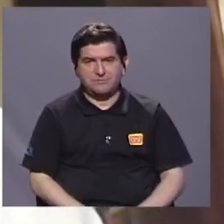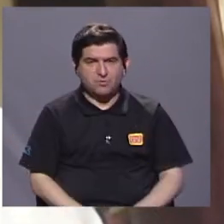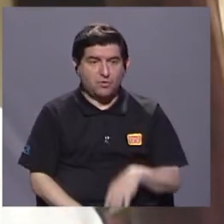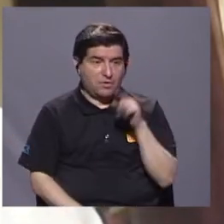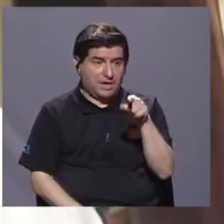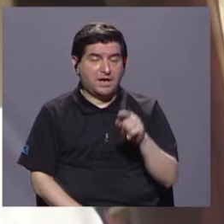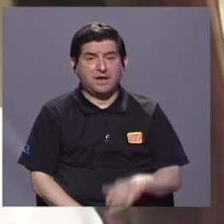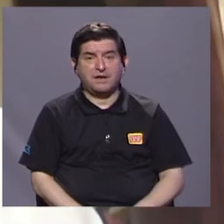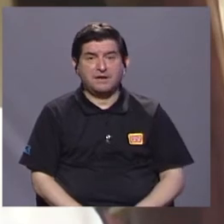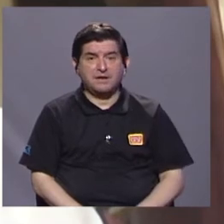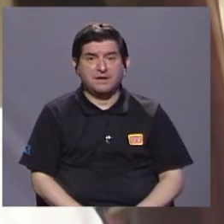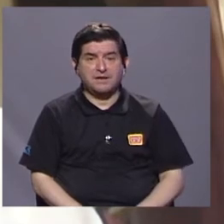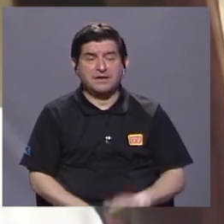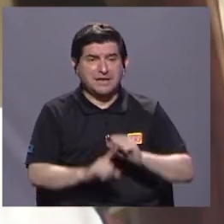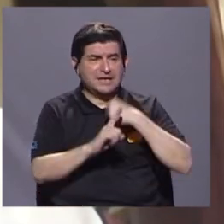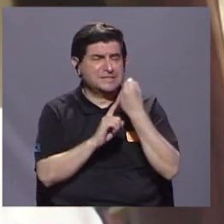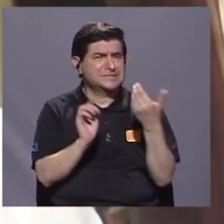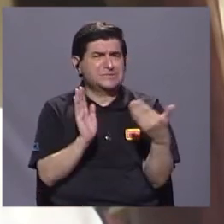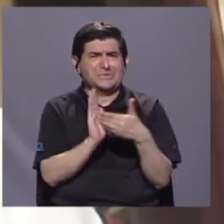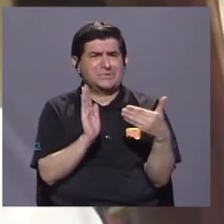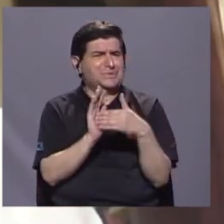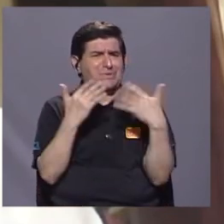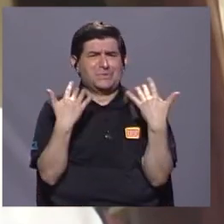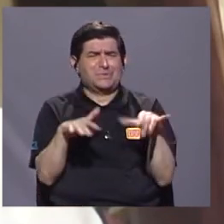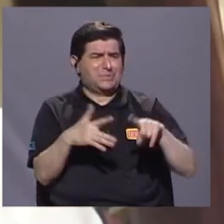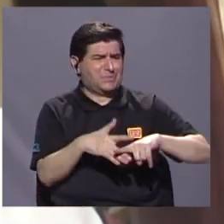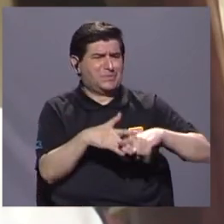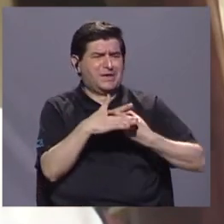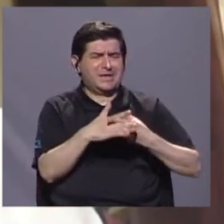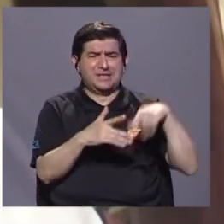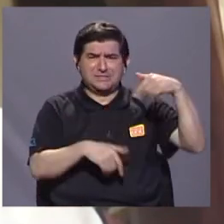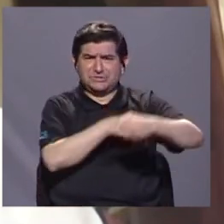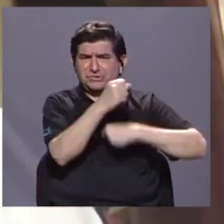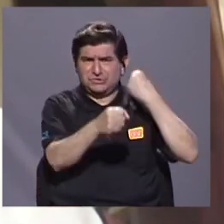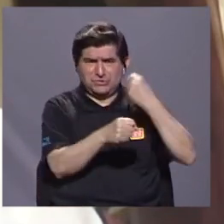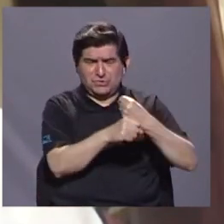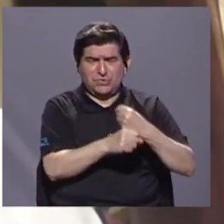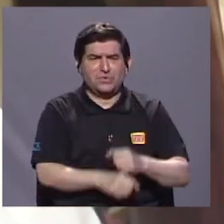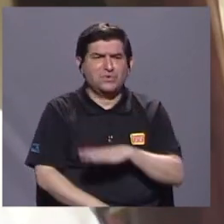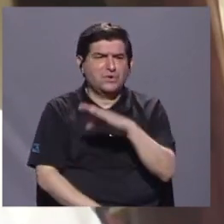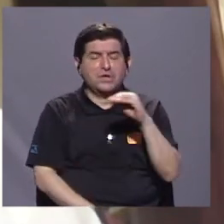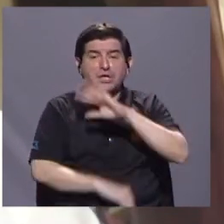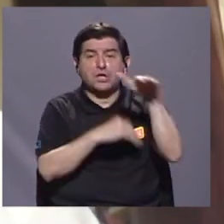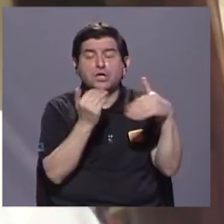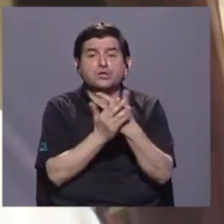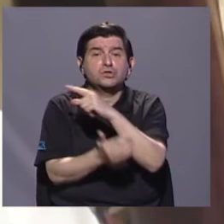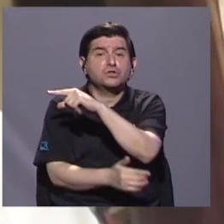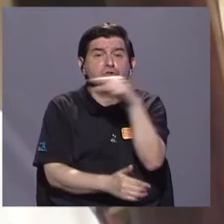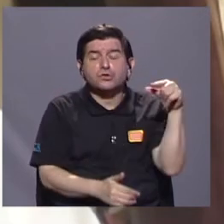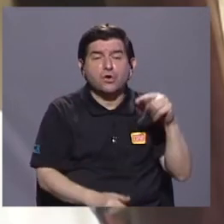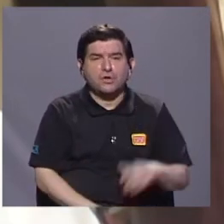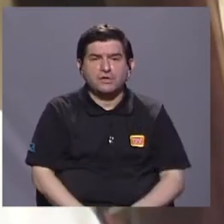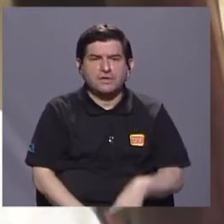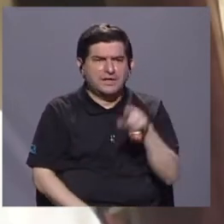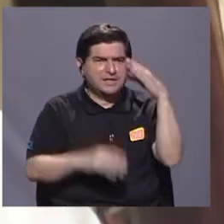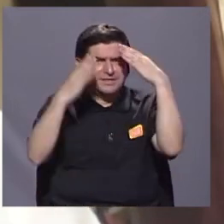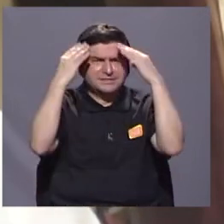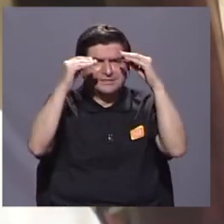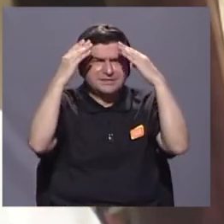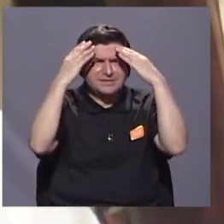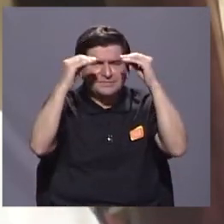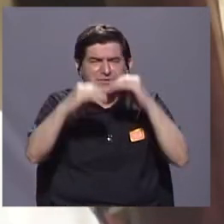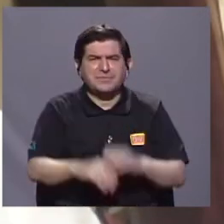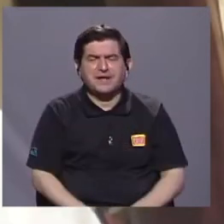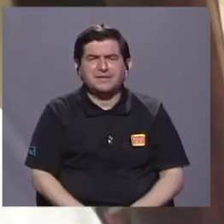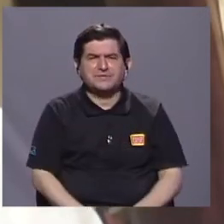visto sistemáticamente muy afectado desde inicios de este año y sistemáticamente es que todas las semanas ha estado reportando y ha estado entre